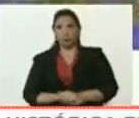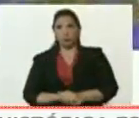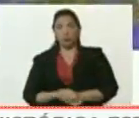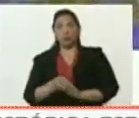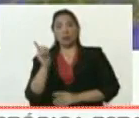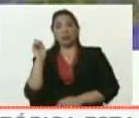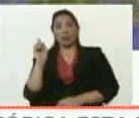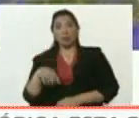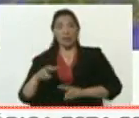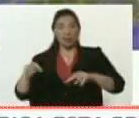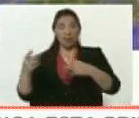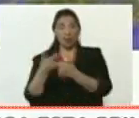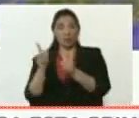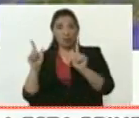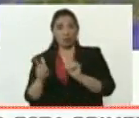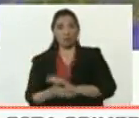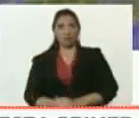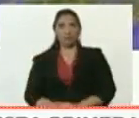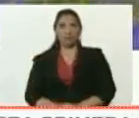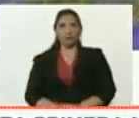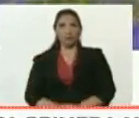También el neoliberalismo,